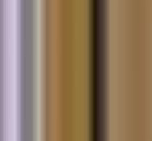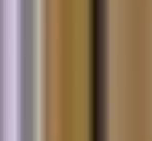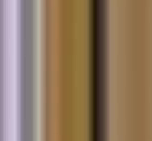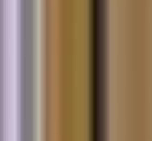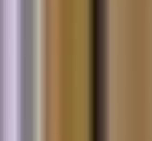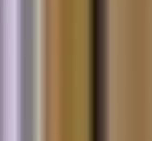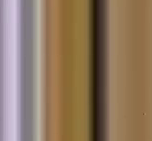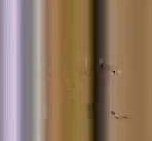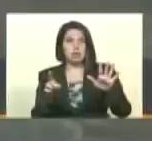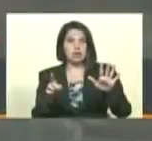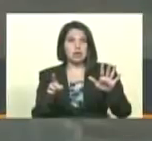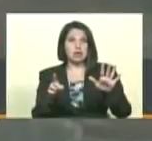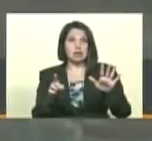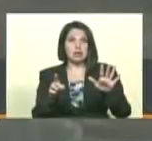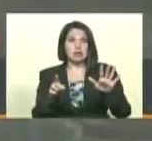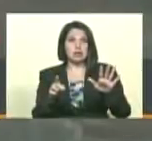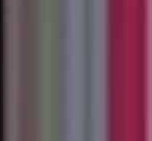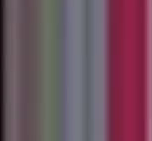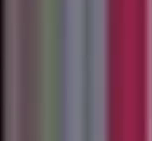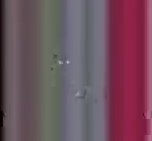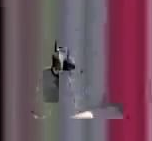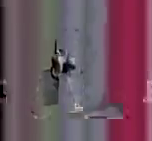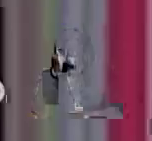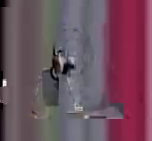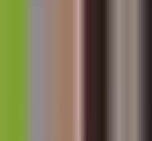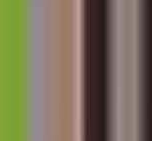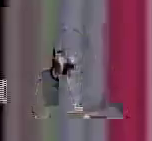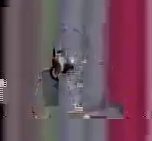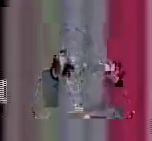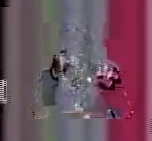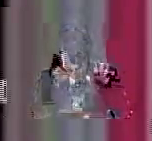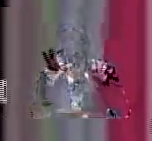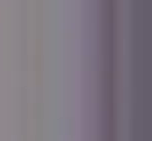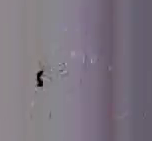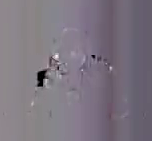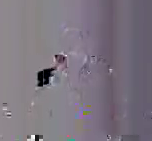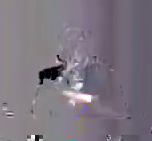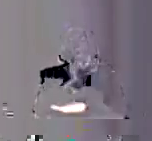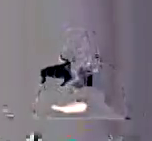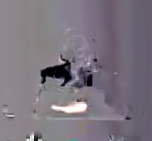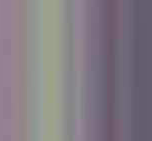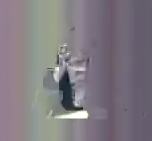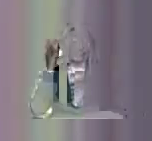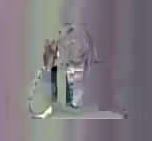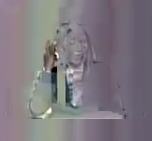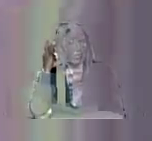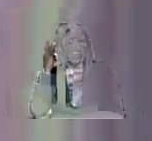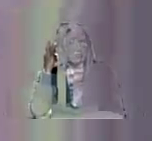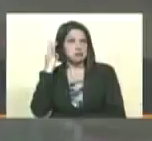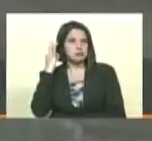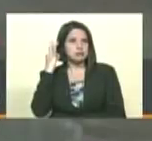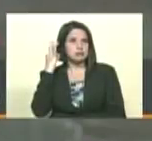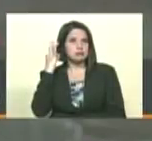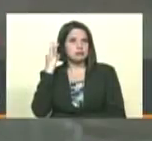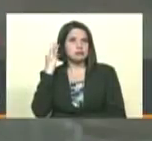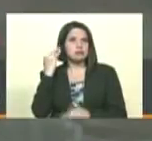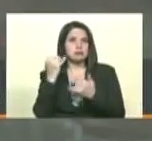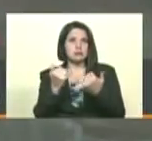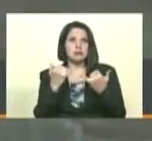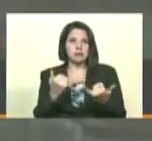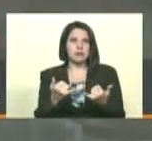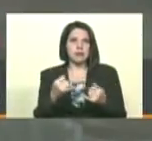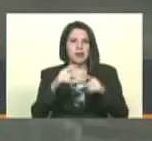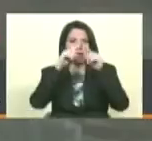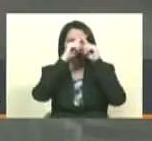4.016 son hombres y 734 son mujeres. Hasta el momento se